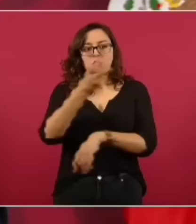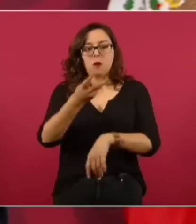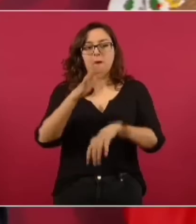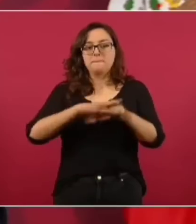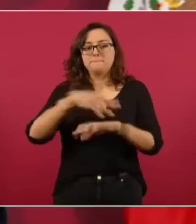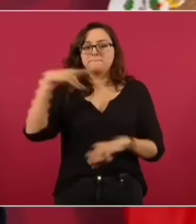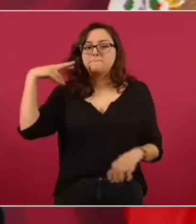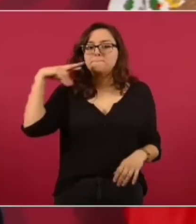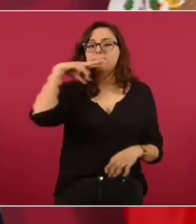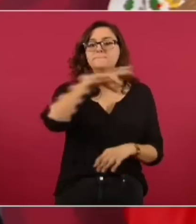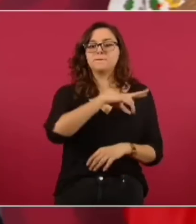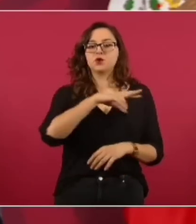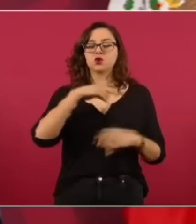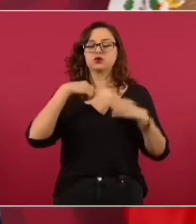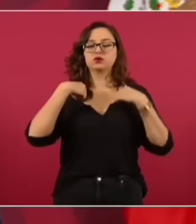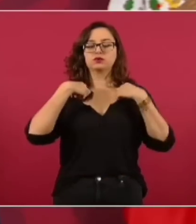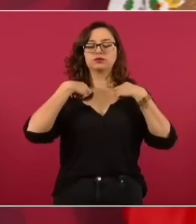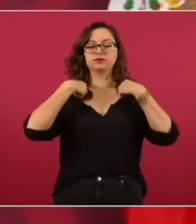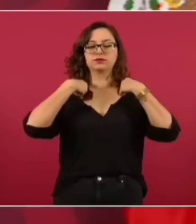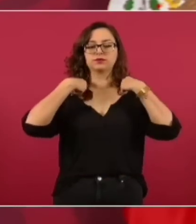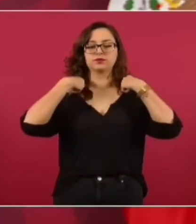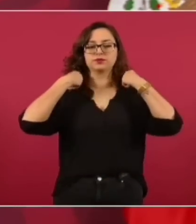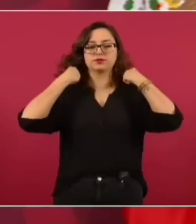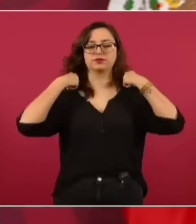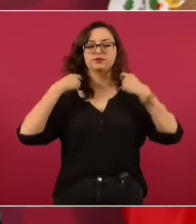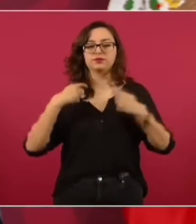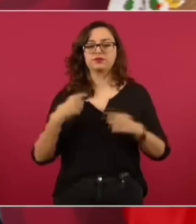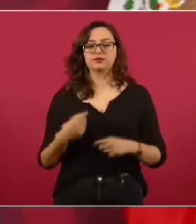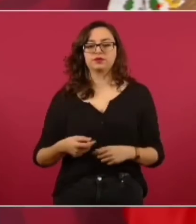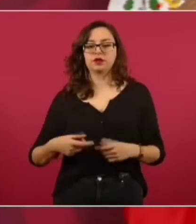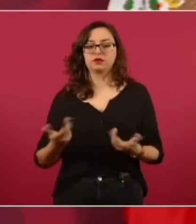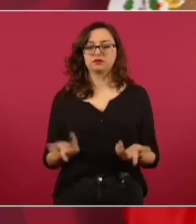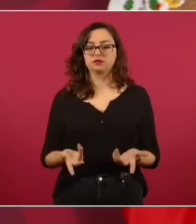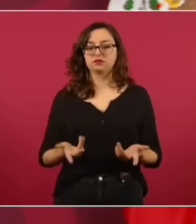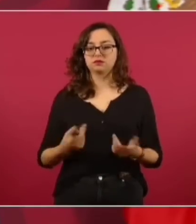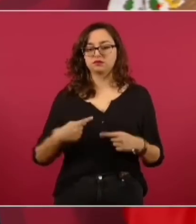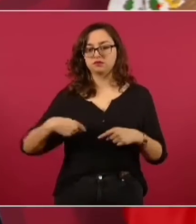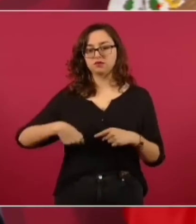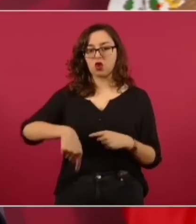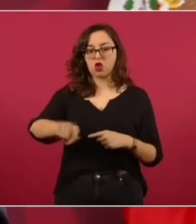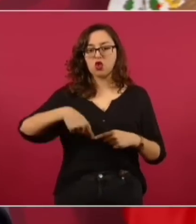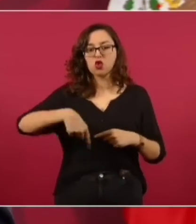haga, mejor, para que el tiempo que nos queda,